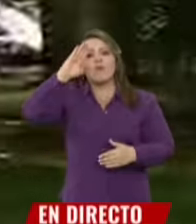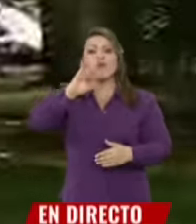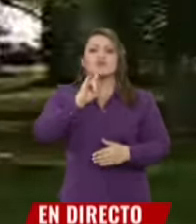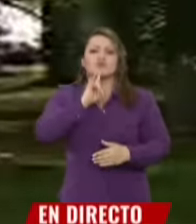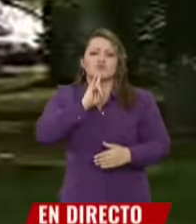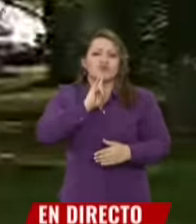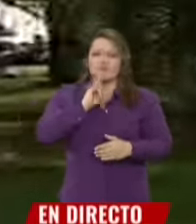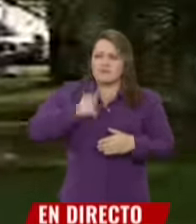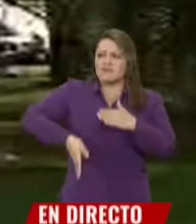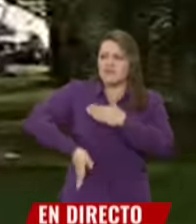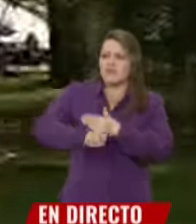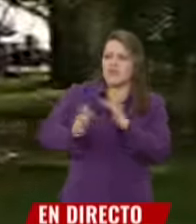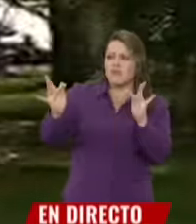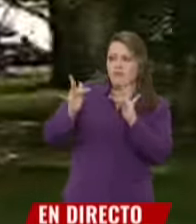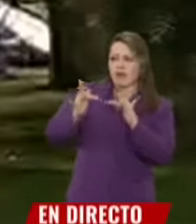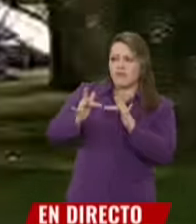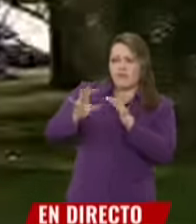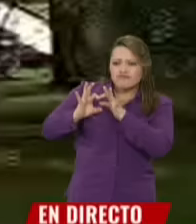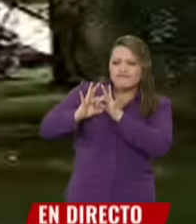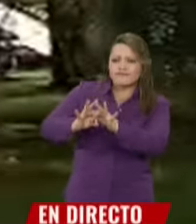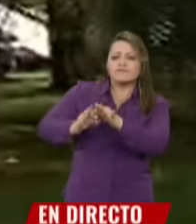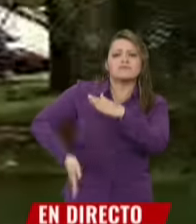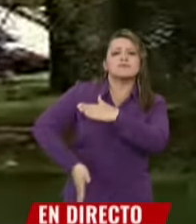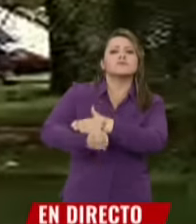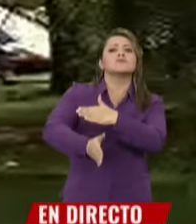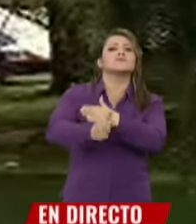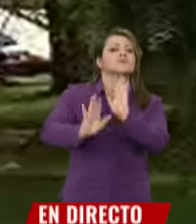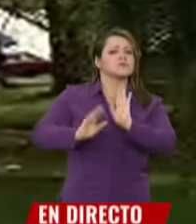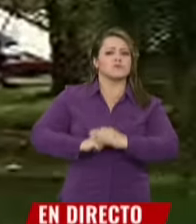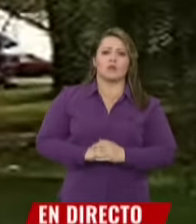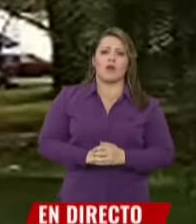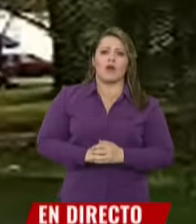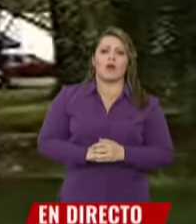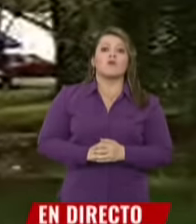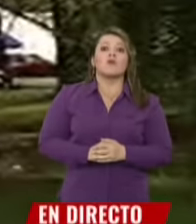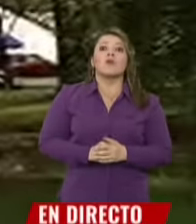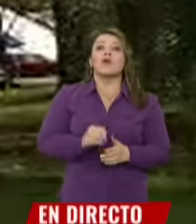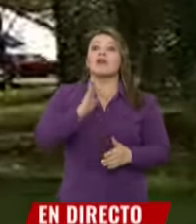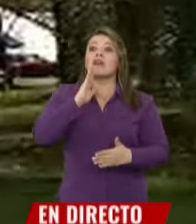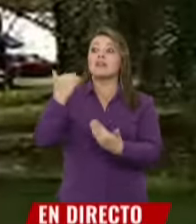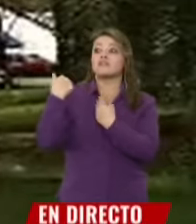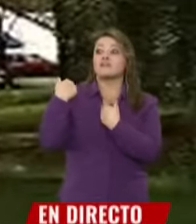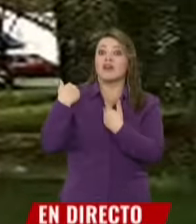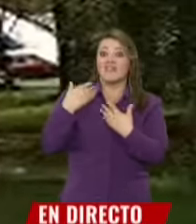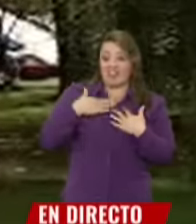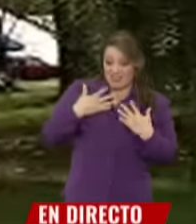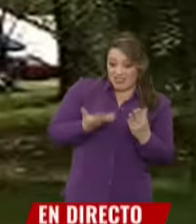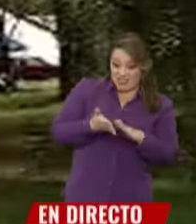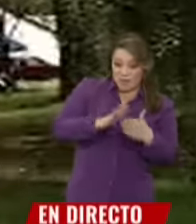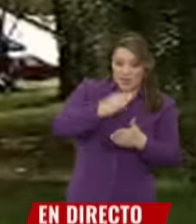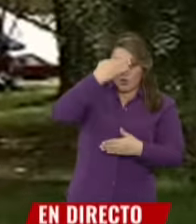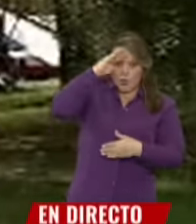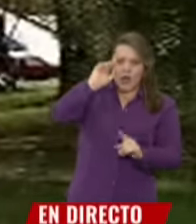de relaciones con Estados Unidos y no depende de nosotros si hay alguna interrupción en ese caso.